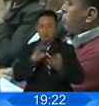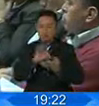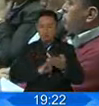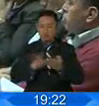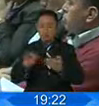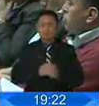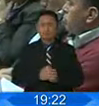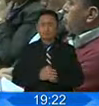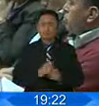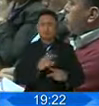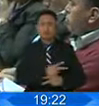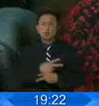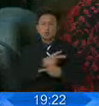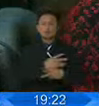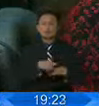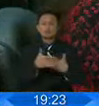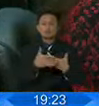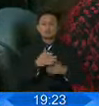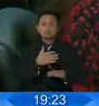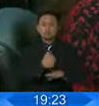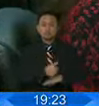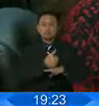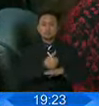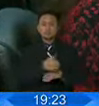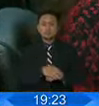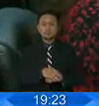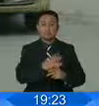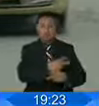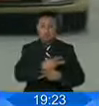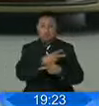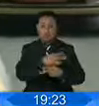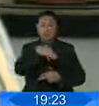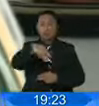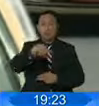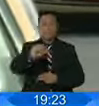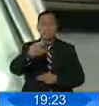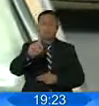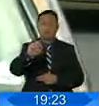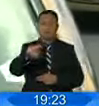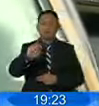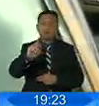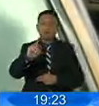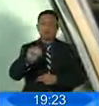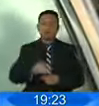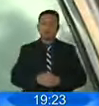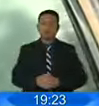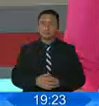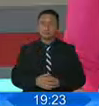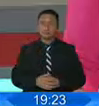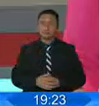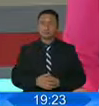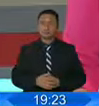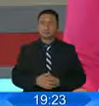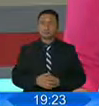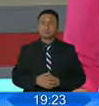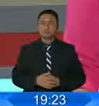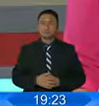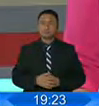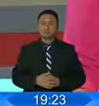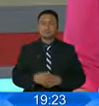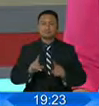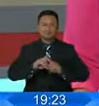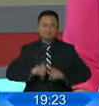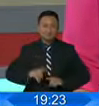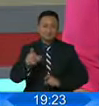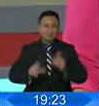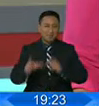Esta comisión temporal estará presidida por la edil Luisa Maldonado, informó Sofía Vintimilla. Diversos